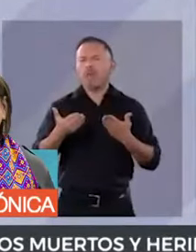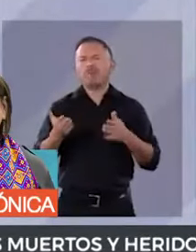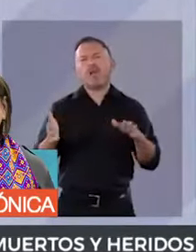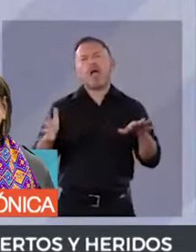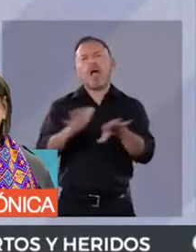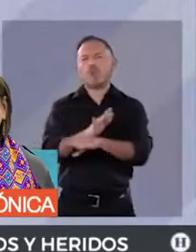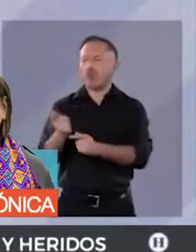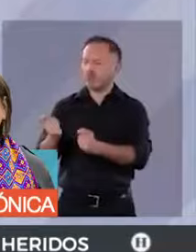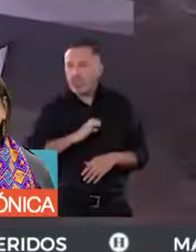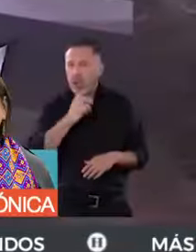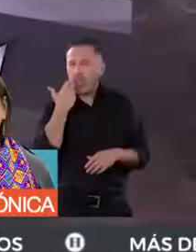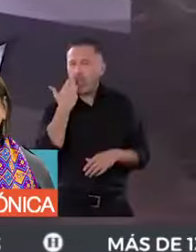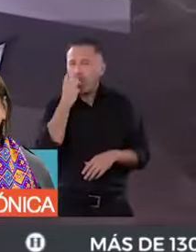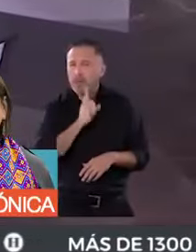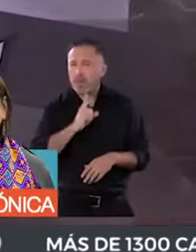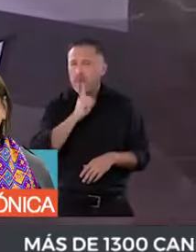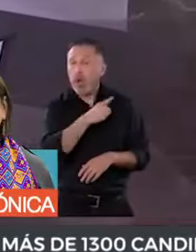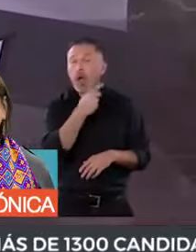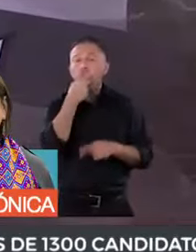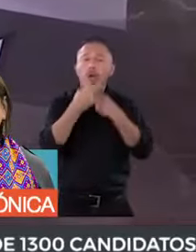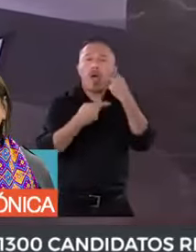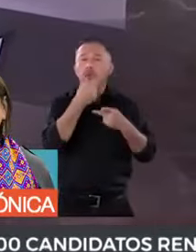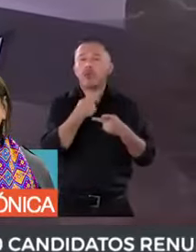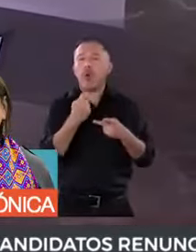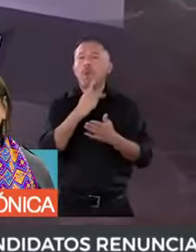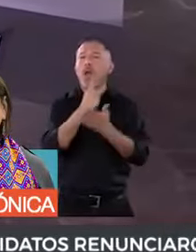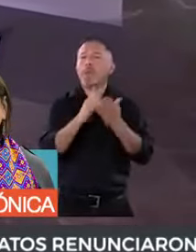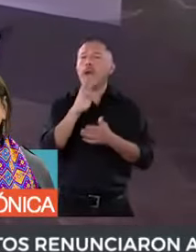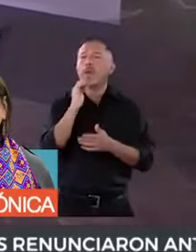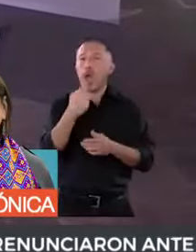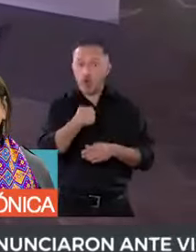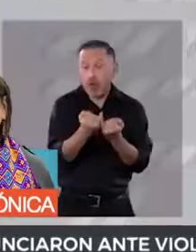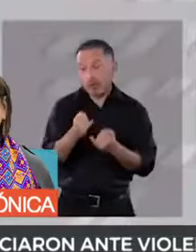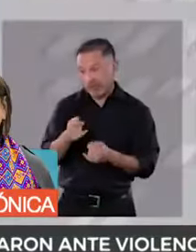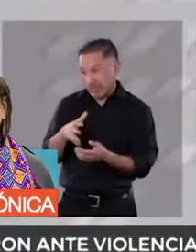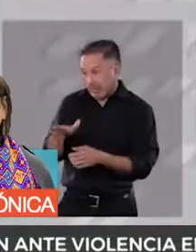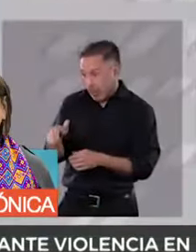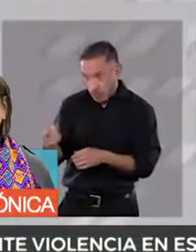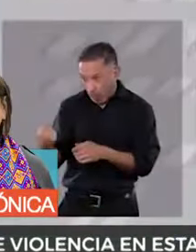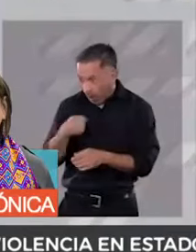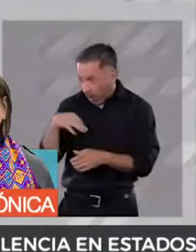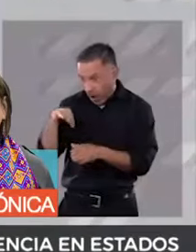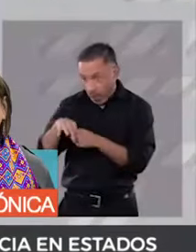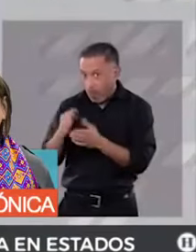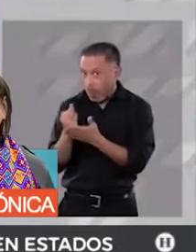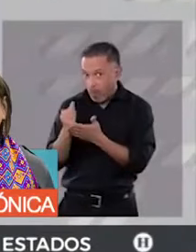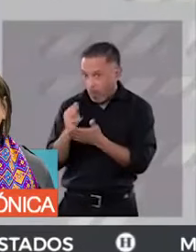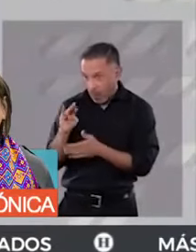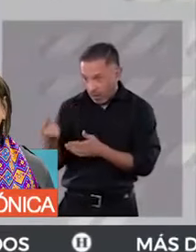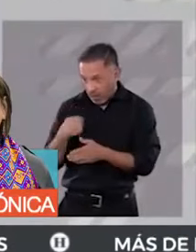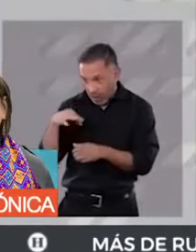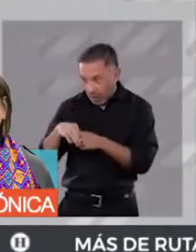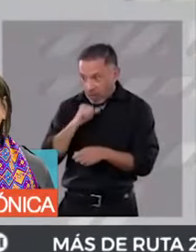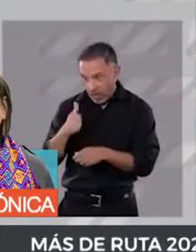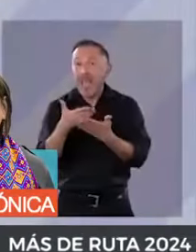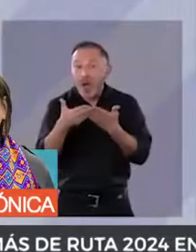dato del 18, 2019 se dispara, digo, ahí presenté la gráfica, uh-huh. hasta llegar a 149 millones de barriles.